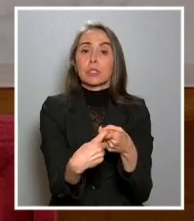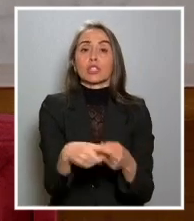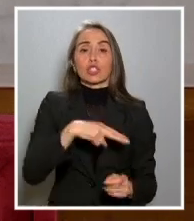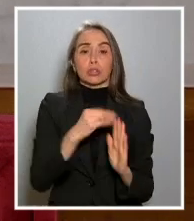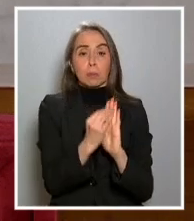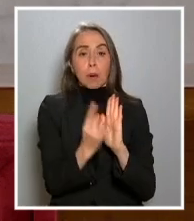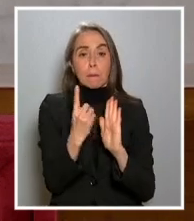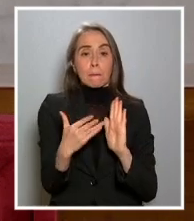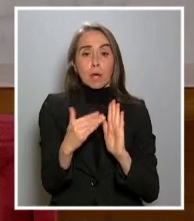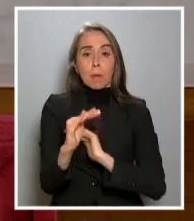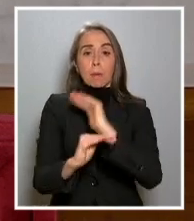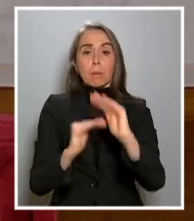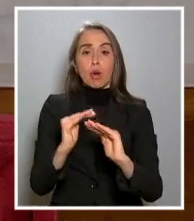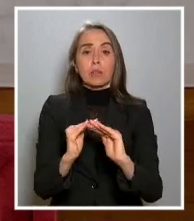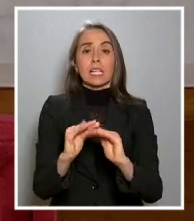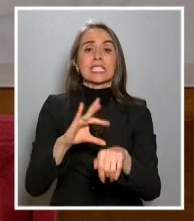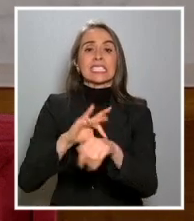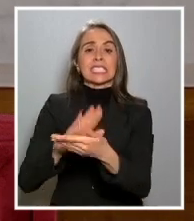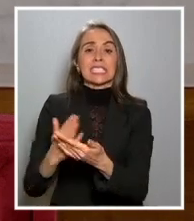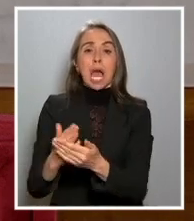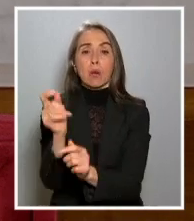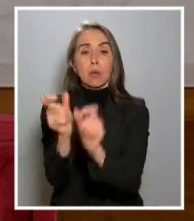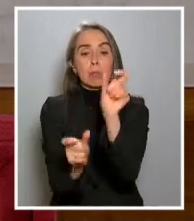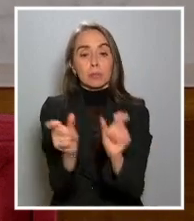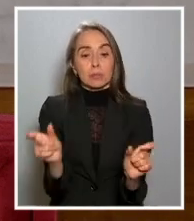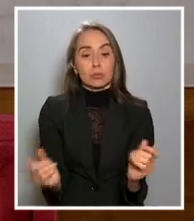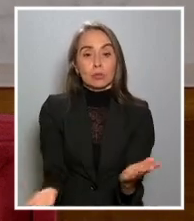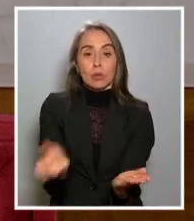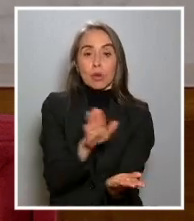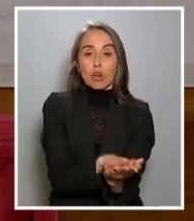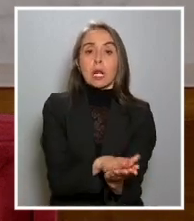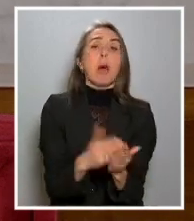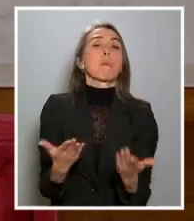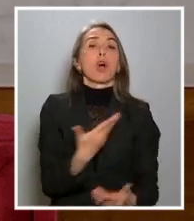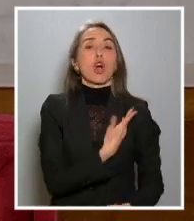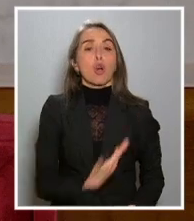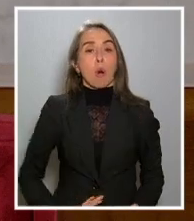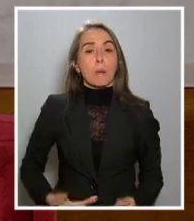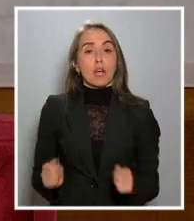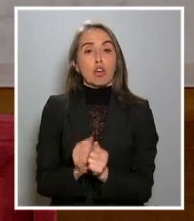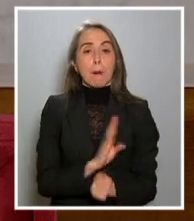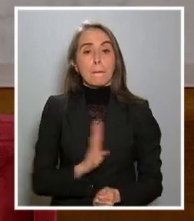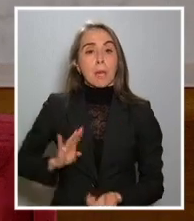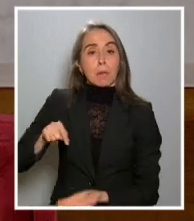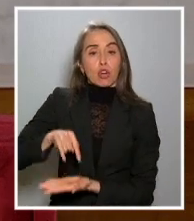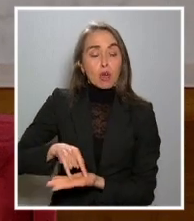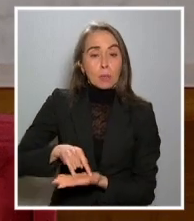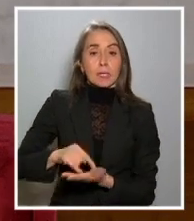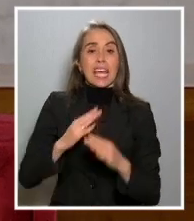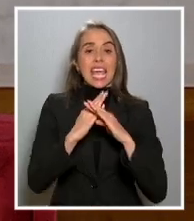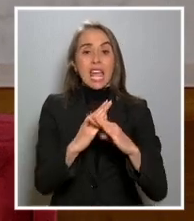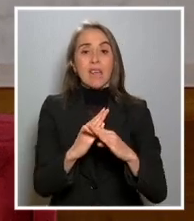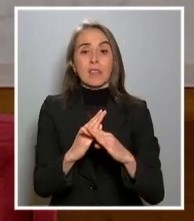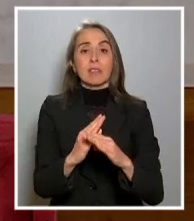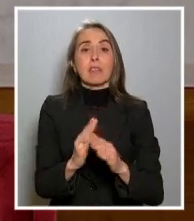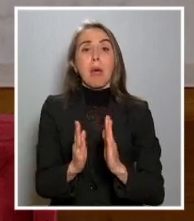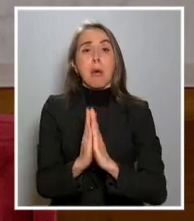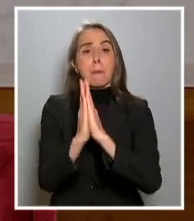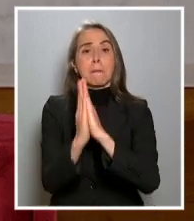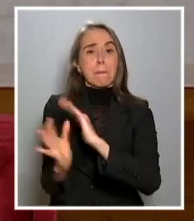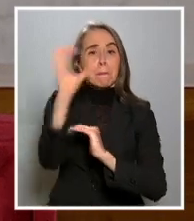Priorizamos la protección de la salud de las personas y por eso Gobierno y Congreso, evitando cualquier tipo de